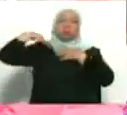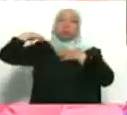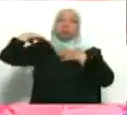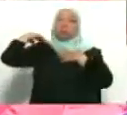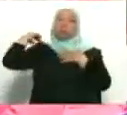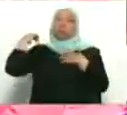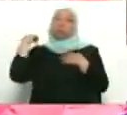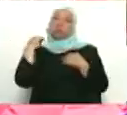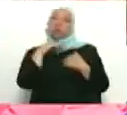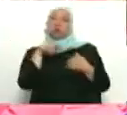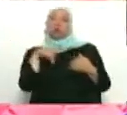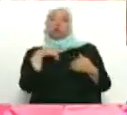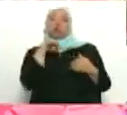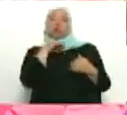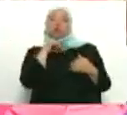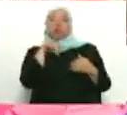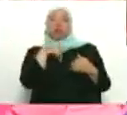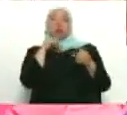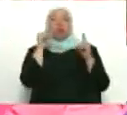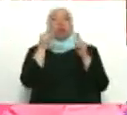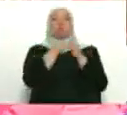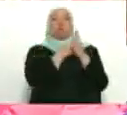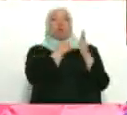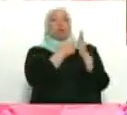Según ellos, nosotros somos violentos.